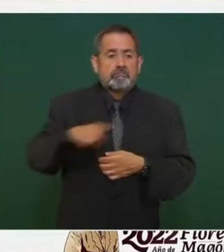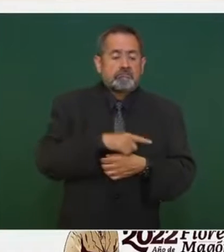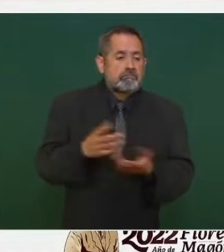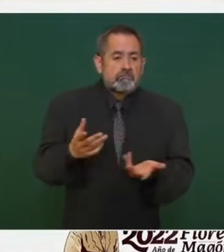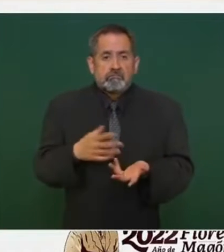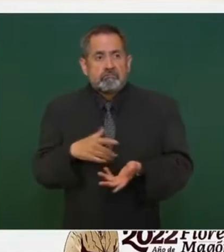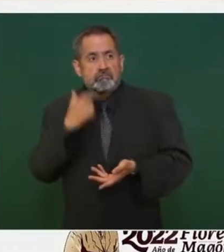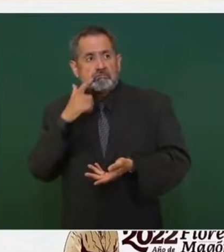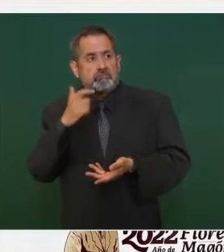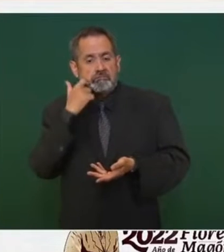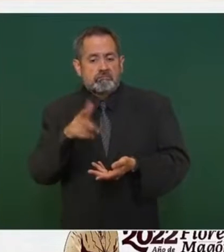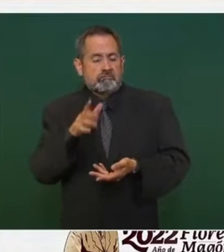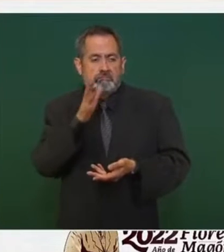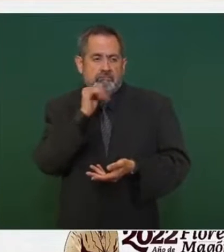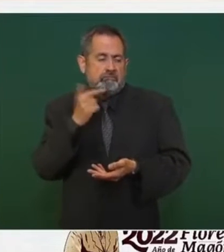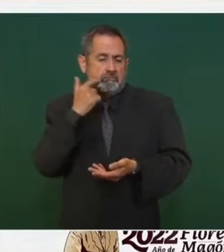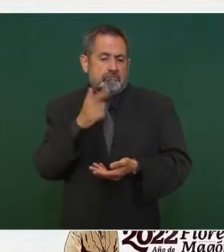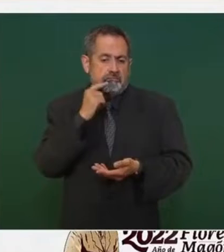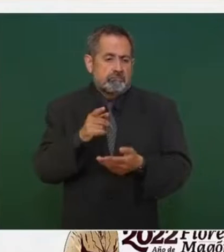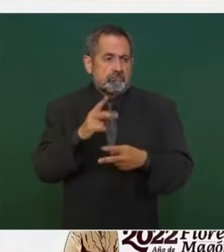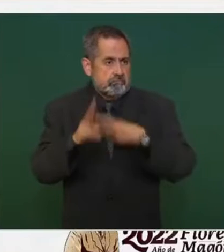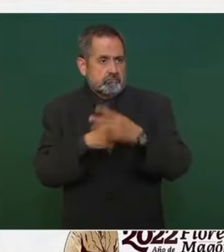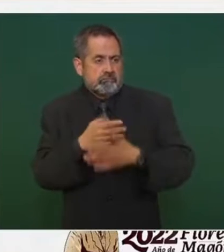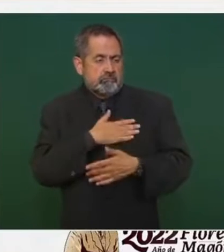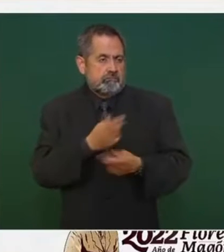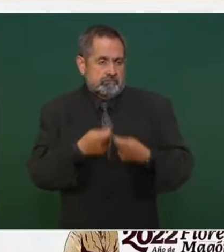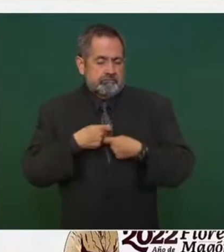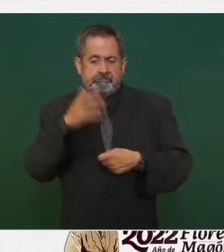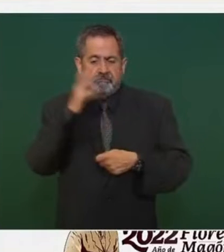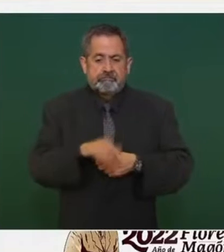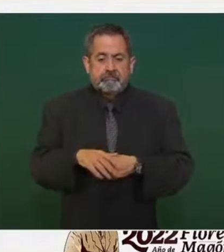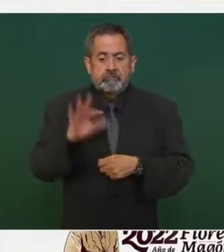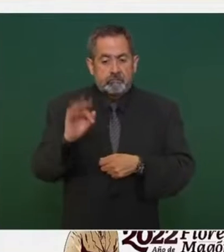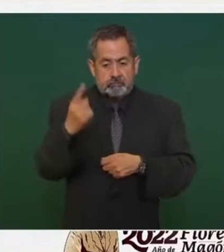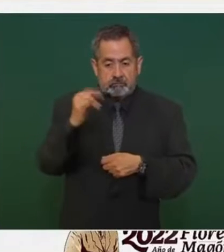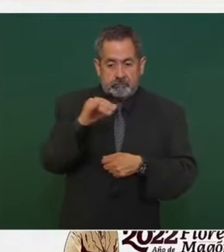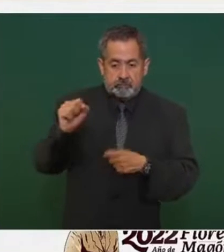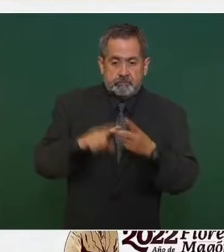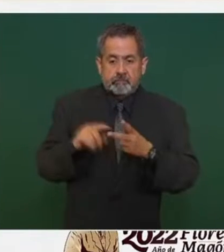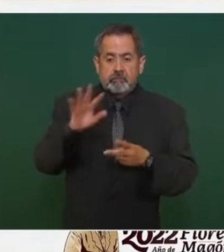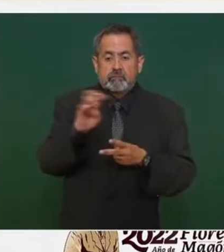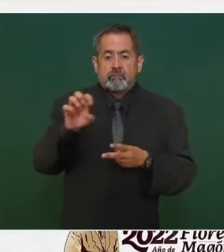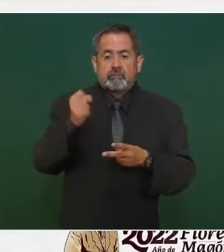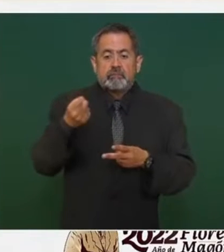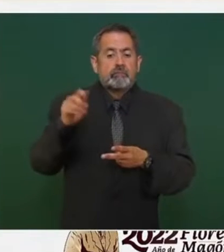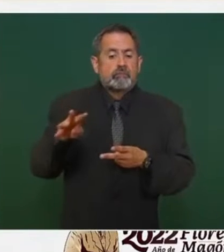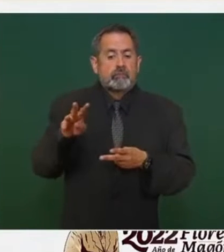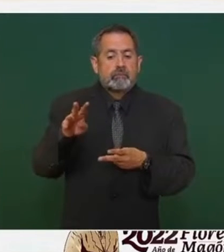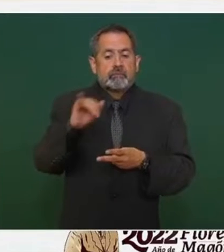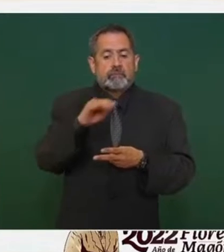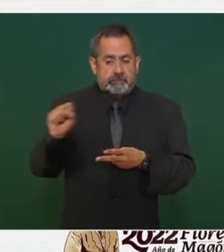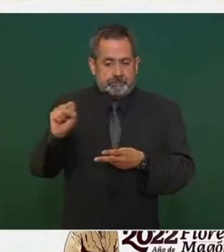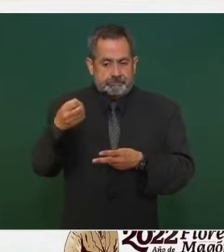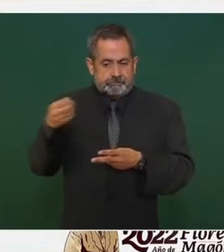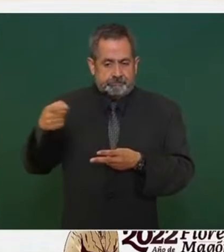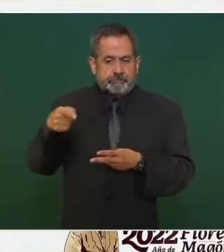los médicos no quieren acudir, 41 del IMSS Bienestar y 469 del IMSS